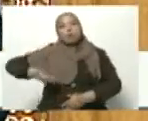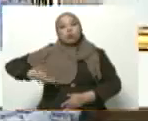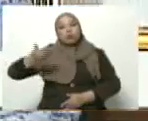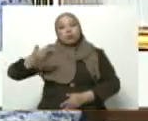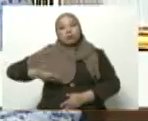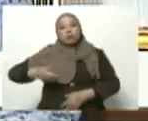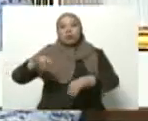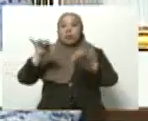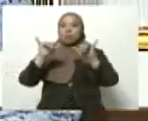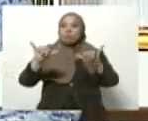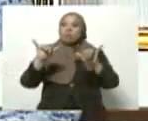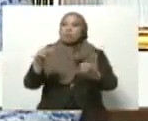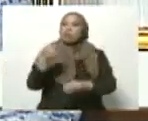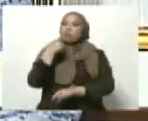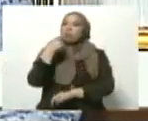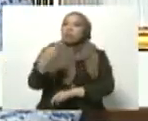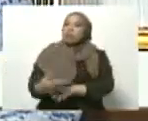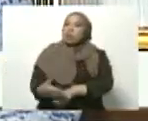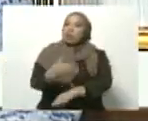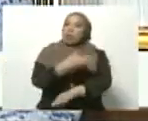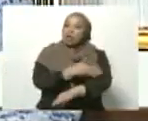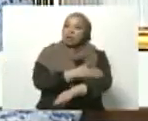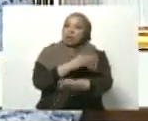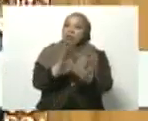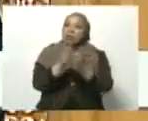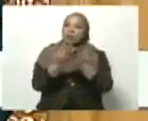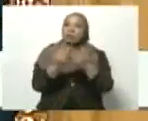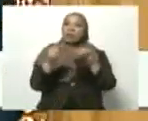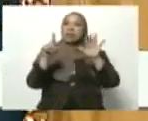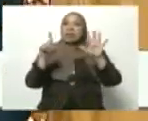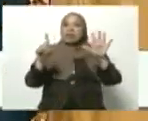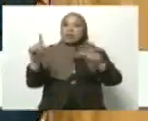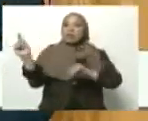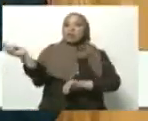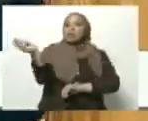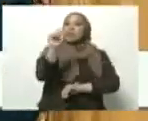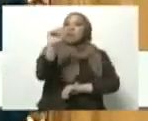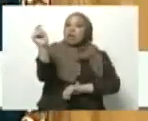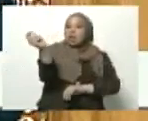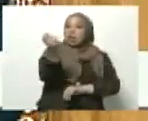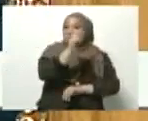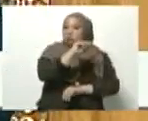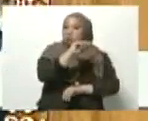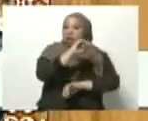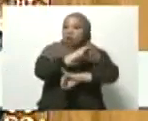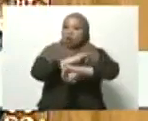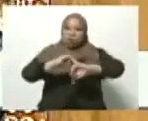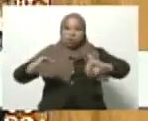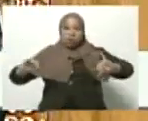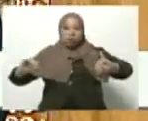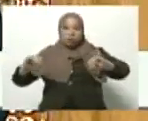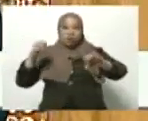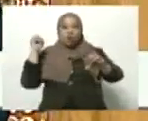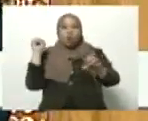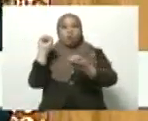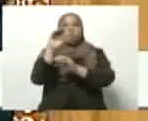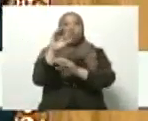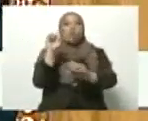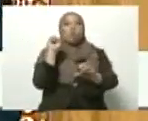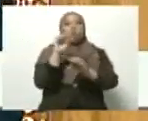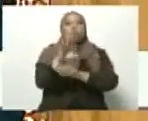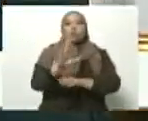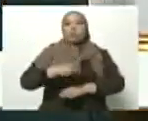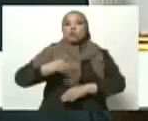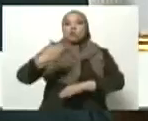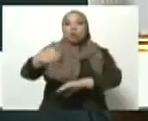él mismo dice, antes de publicar este libro, yo me tardé 6 meses, dice él, publicando, lo terminé, lo quise publicar y no pudo salir a